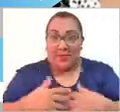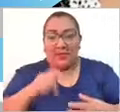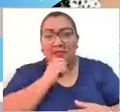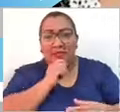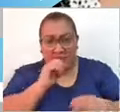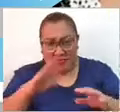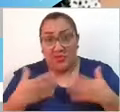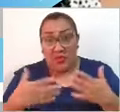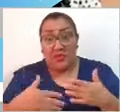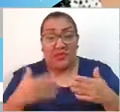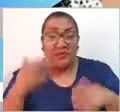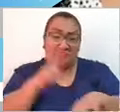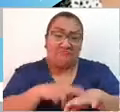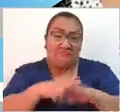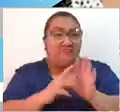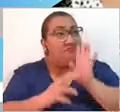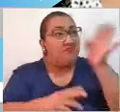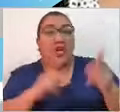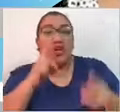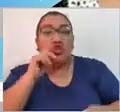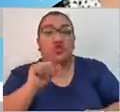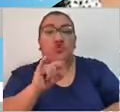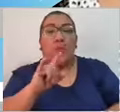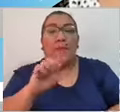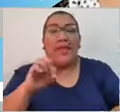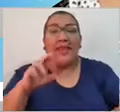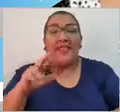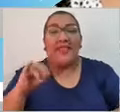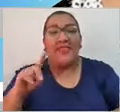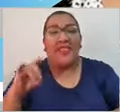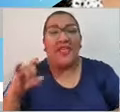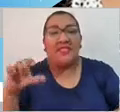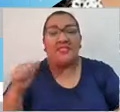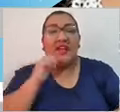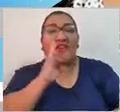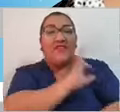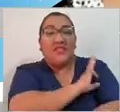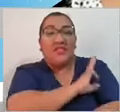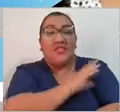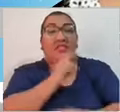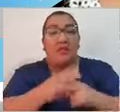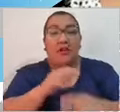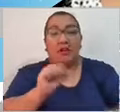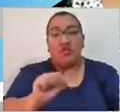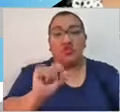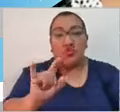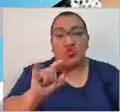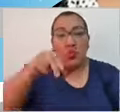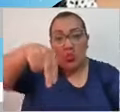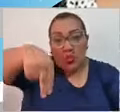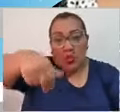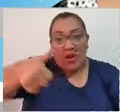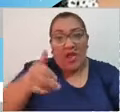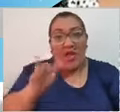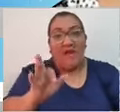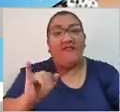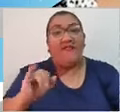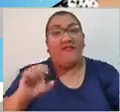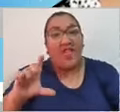puede recurrirse a la Superintendencia Nacional de Fiscalización, la SUNAFIL, para que de manera